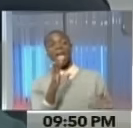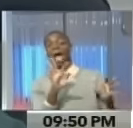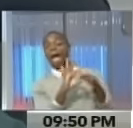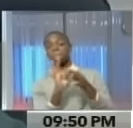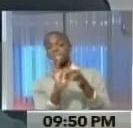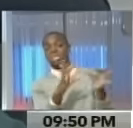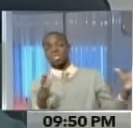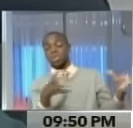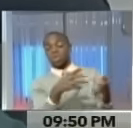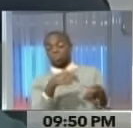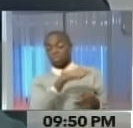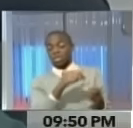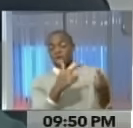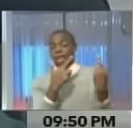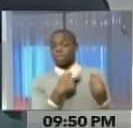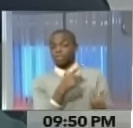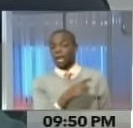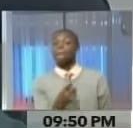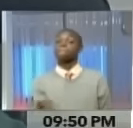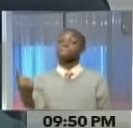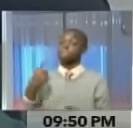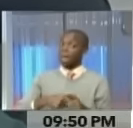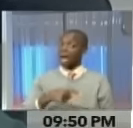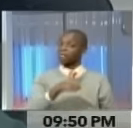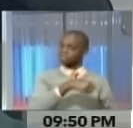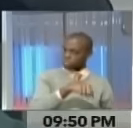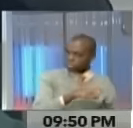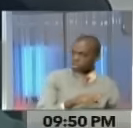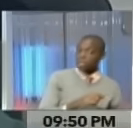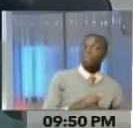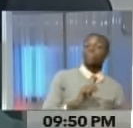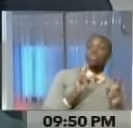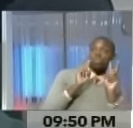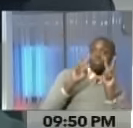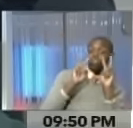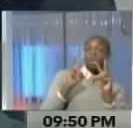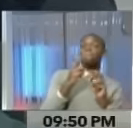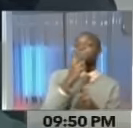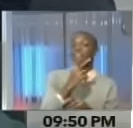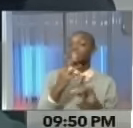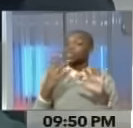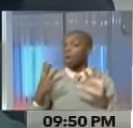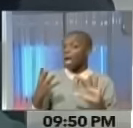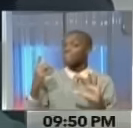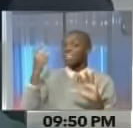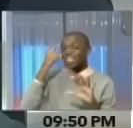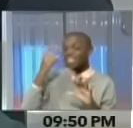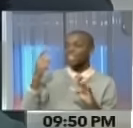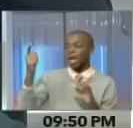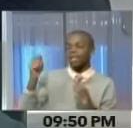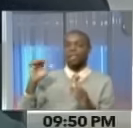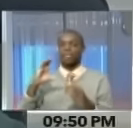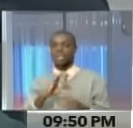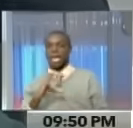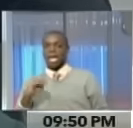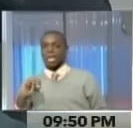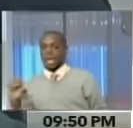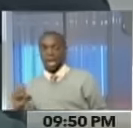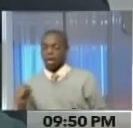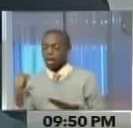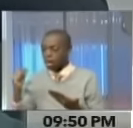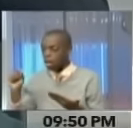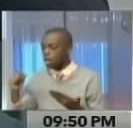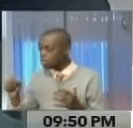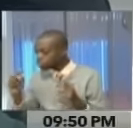Siempre hubo testigos de la derecha los 29 días que duró el proceso de evaluación por parte del Consejo Nacional electoral siempre